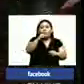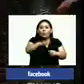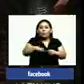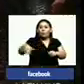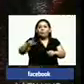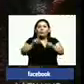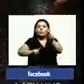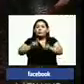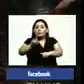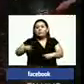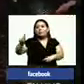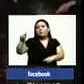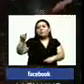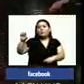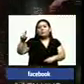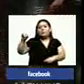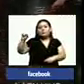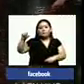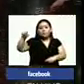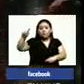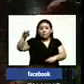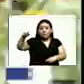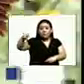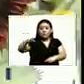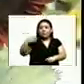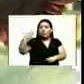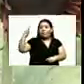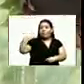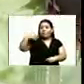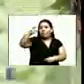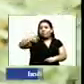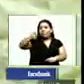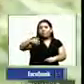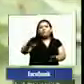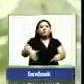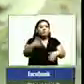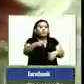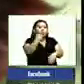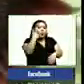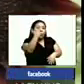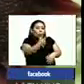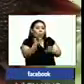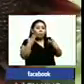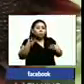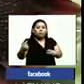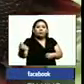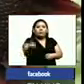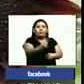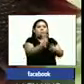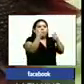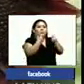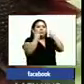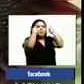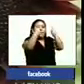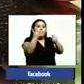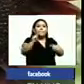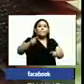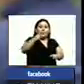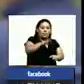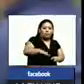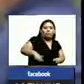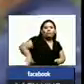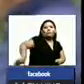en Santa Ana Un joven agricultor que meses atrás Cautivó a cientos de turistas Con el primer campo de